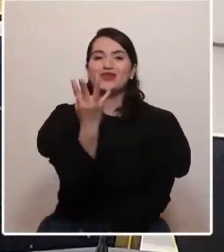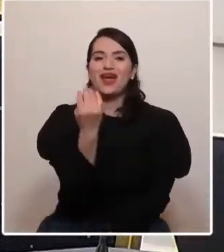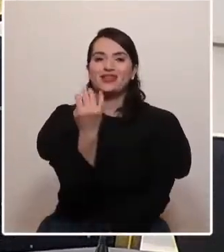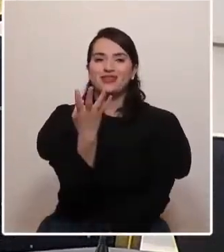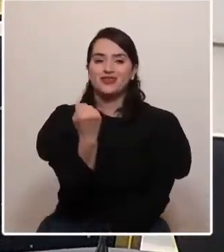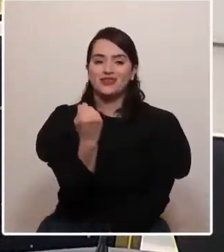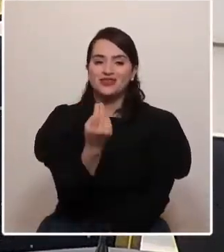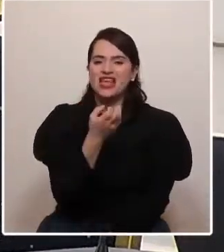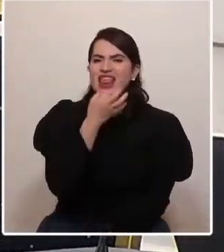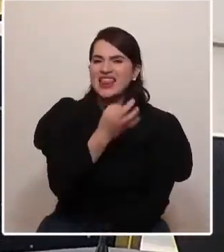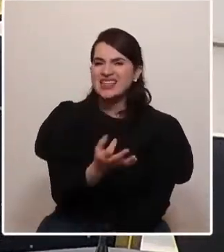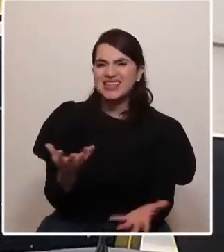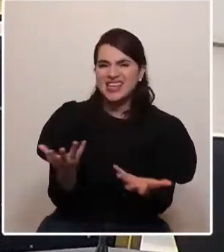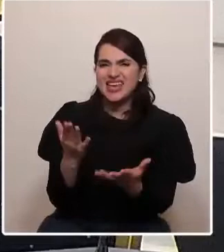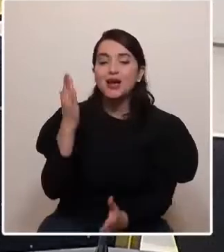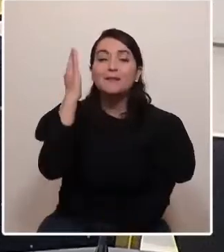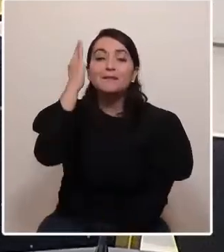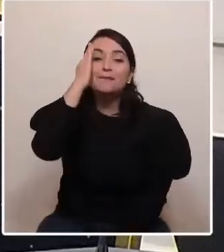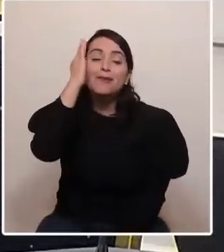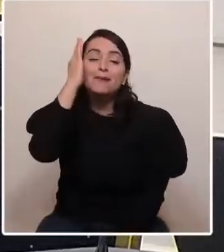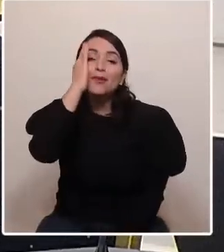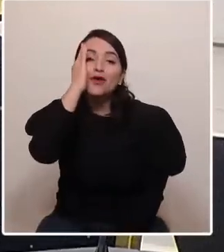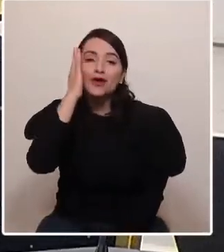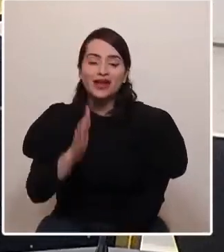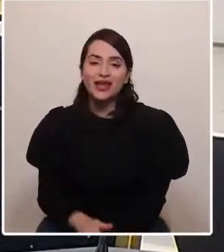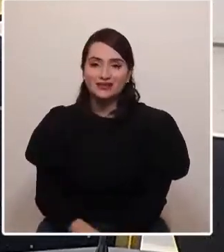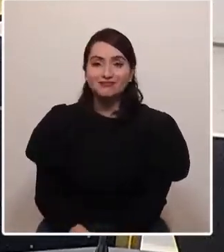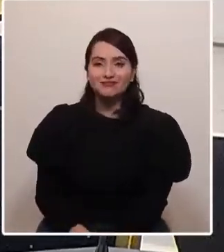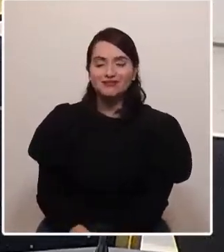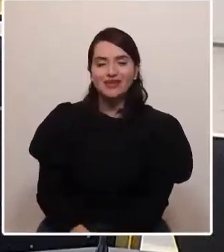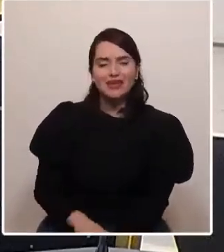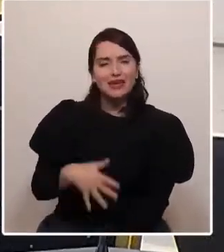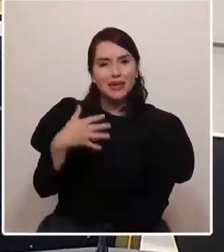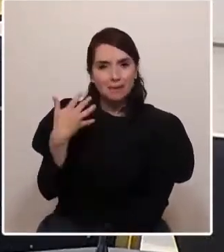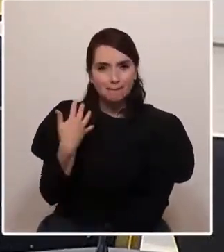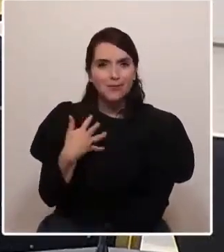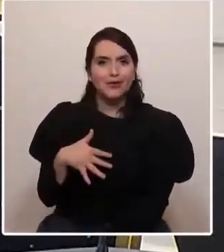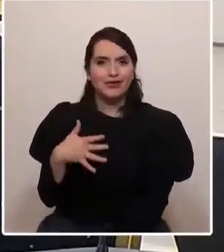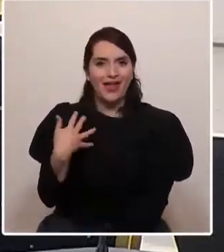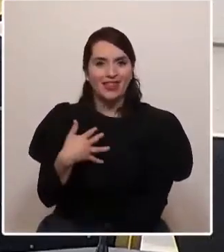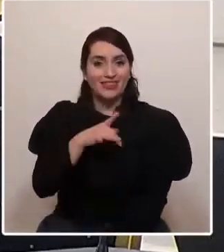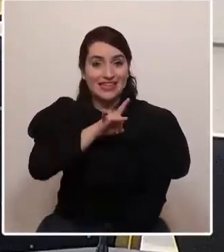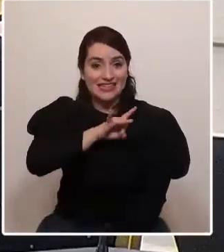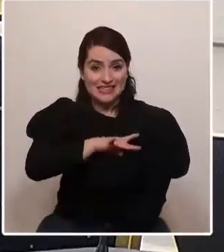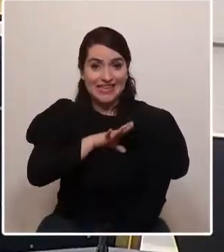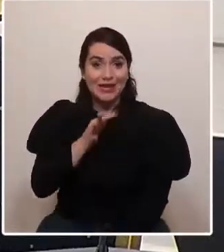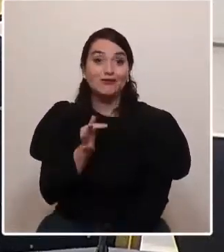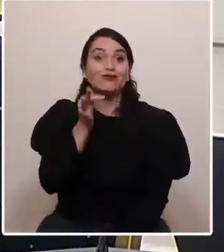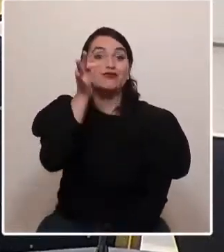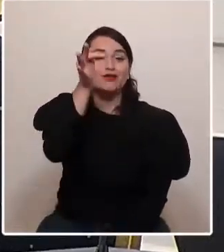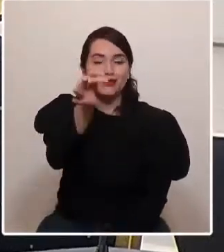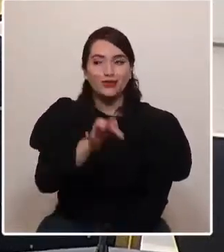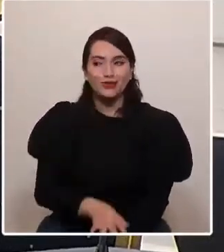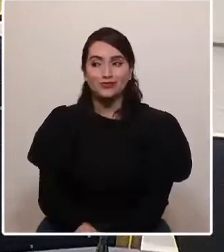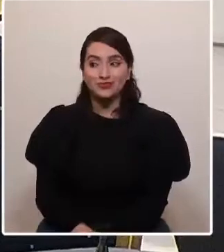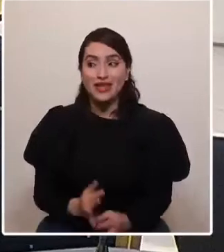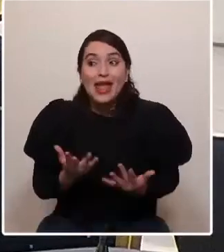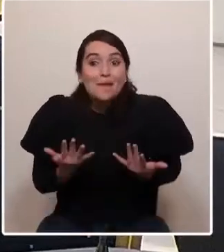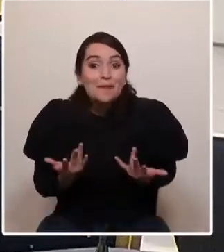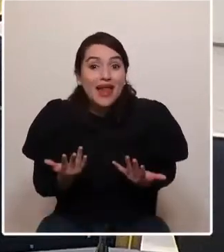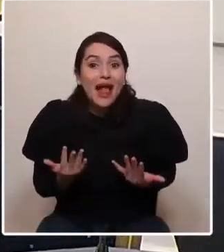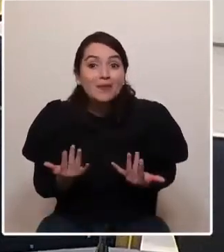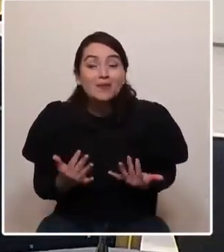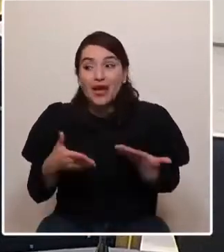que habla de la memoria comprendida como un espacio indispensable para el Chile que se viene. Esperamos que